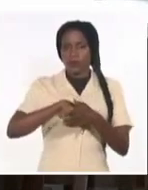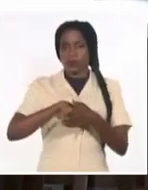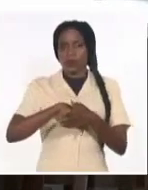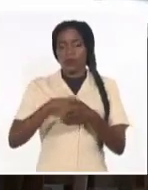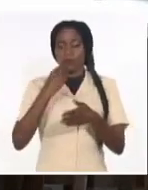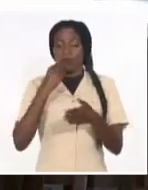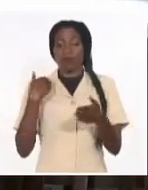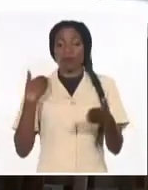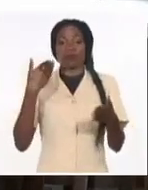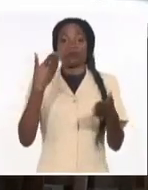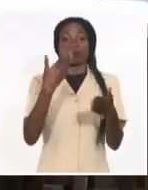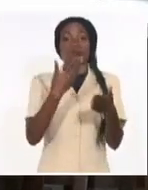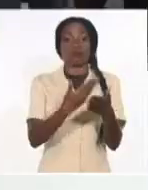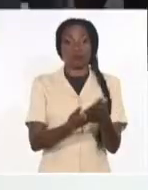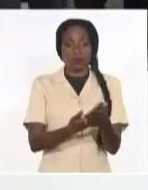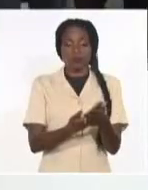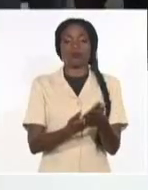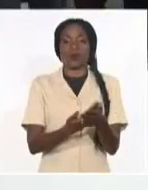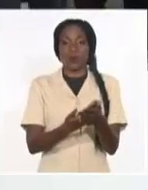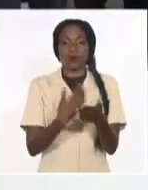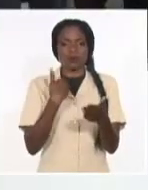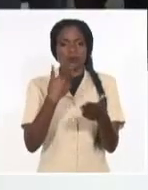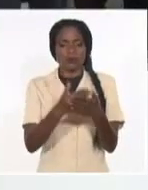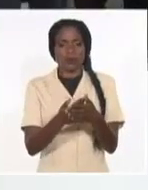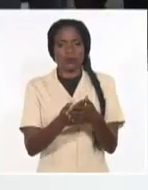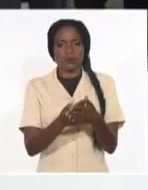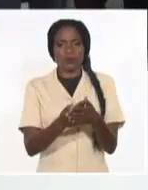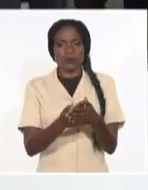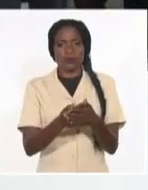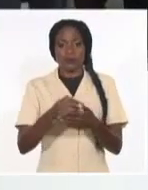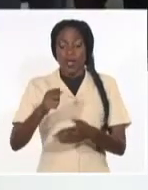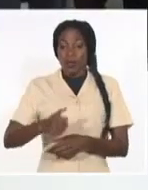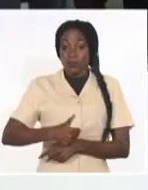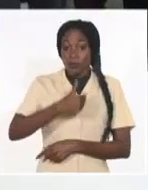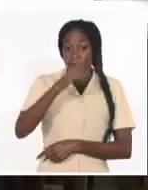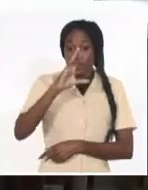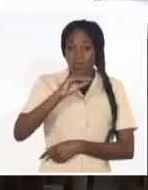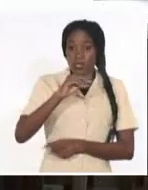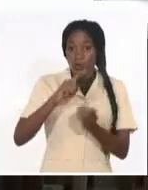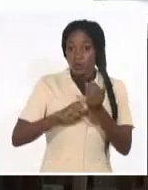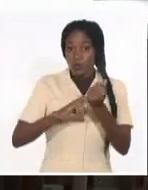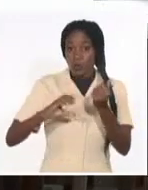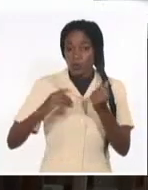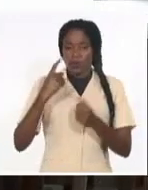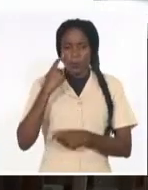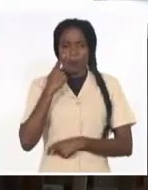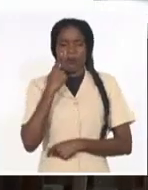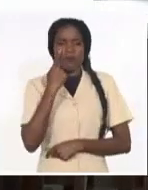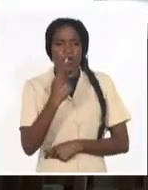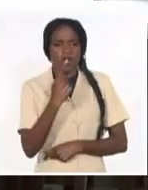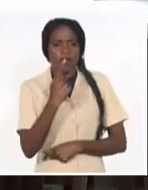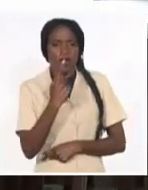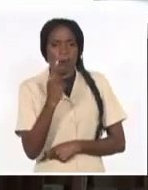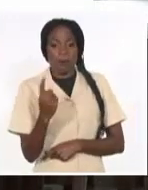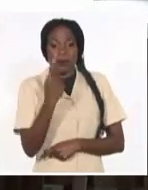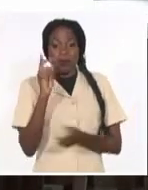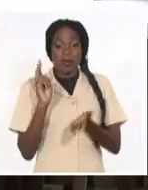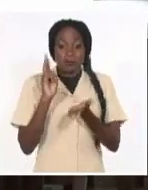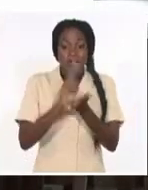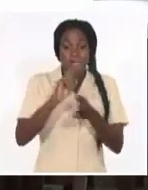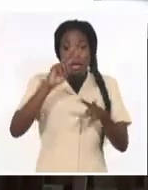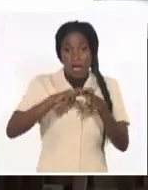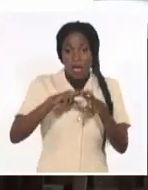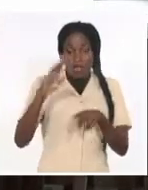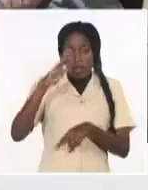muchos amplios consensos. El alto dirigente partidista expresó la profunda impresión que en esta, su primera visita a la nación